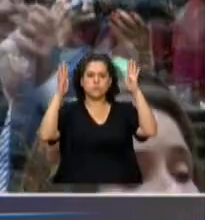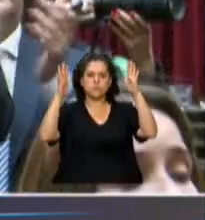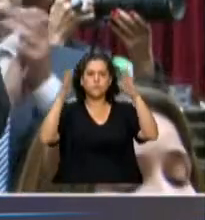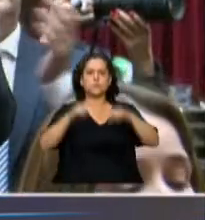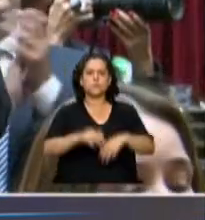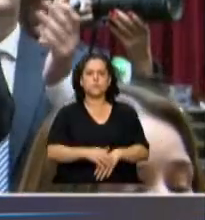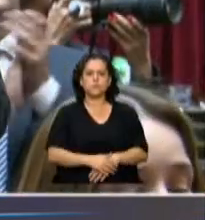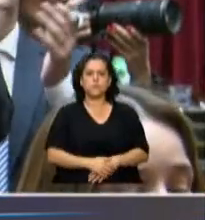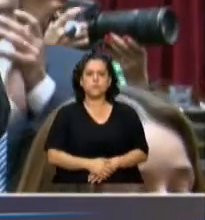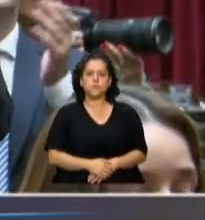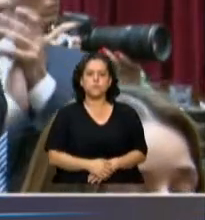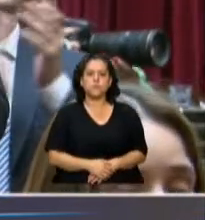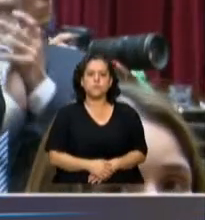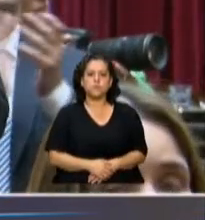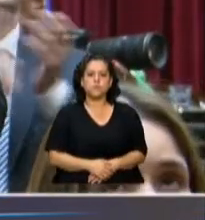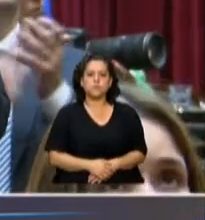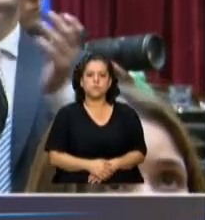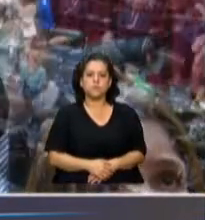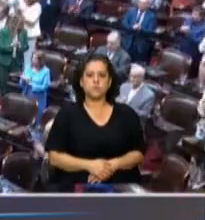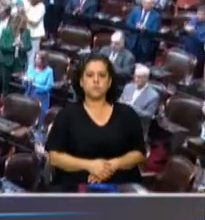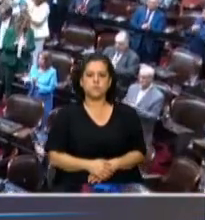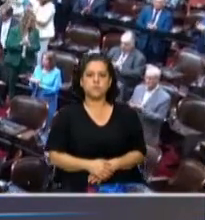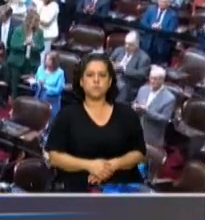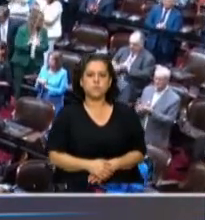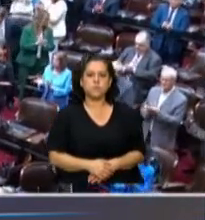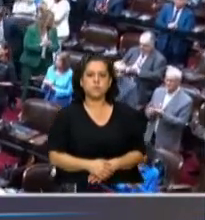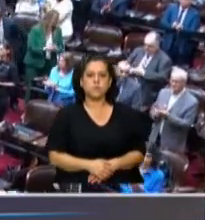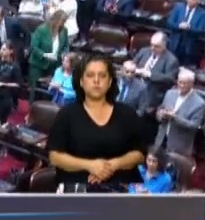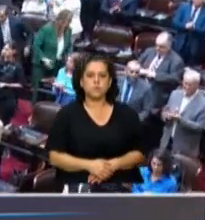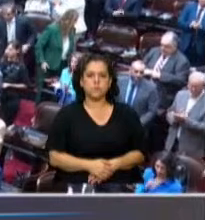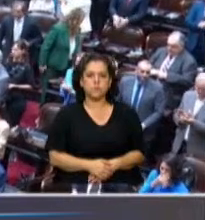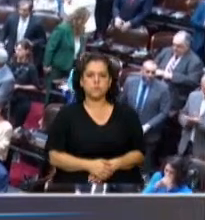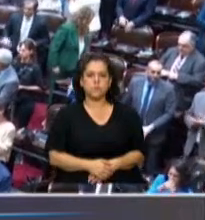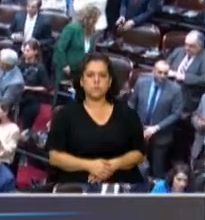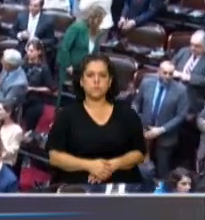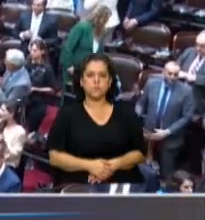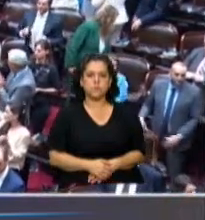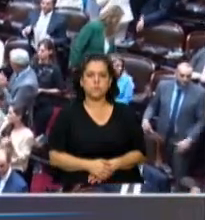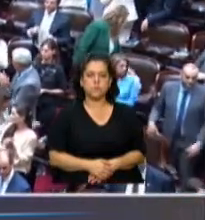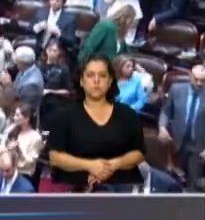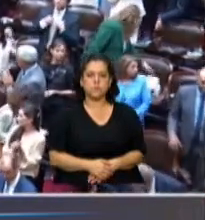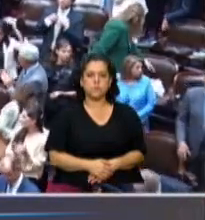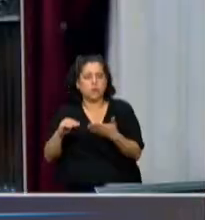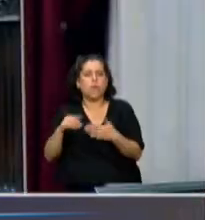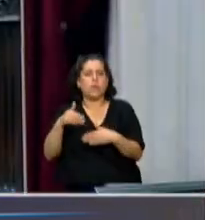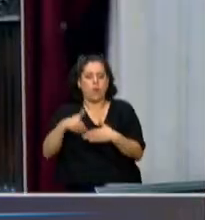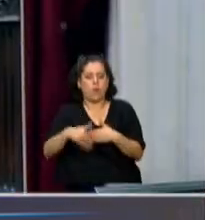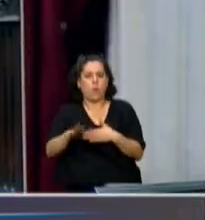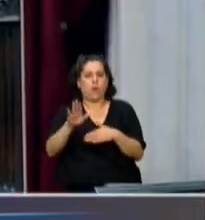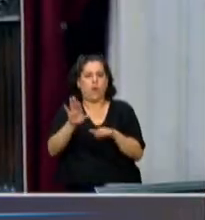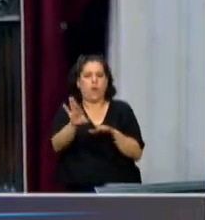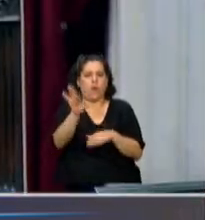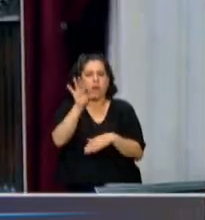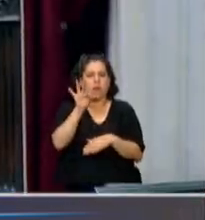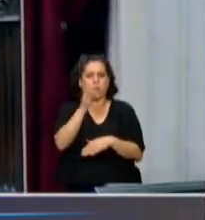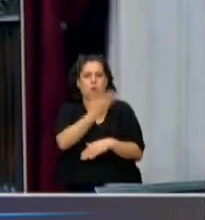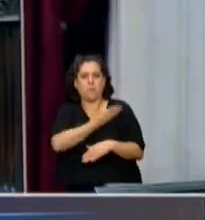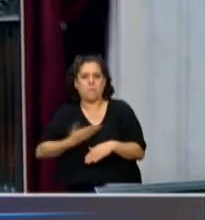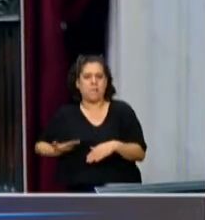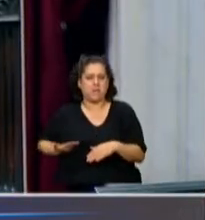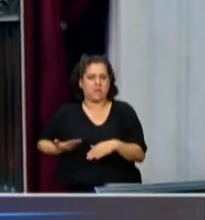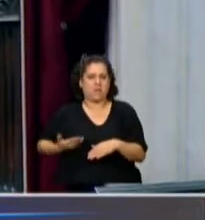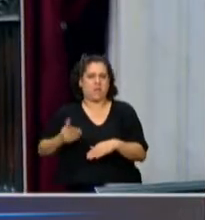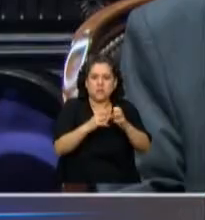recordarlo, que el Instituto del Decreto de Necesidad y Urgencia no puede ser utilizado por el presidente para cuestiones de carácter